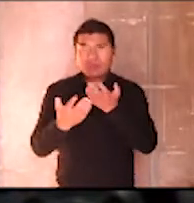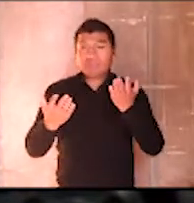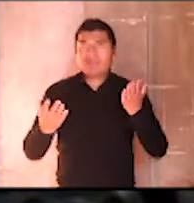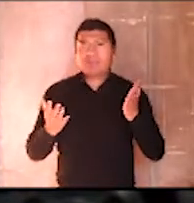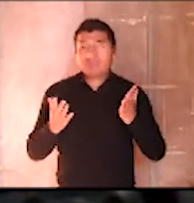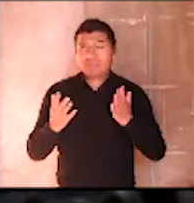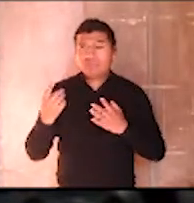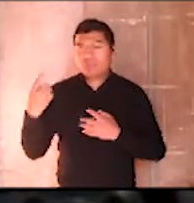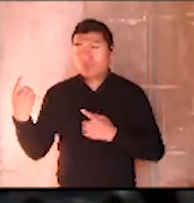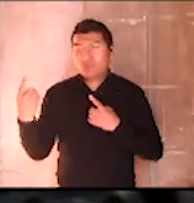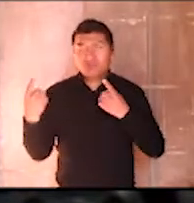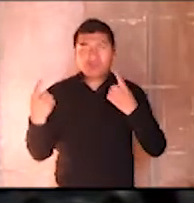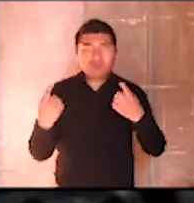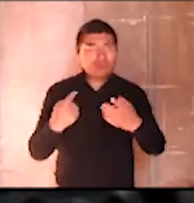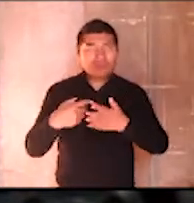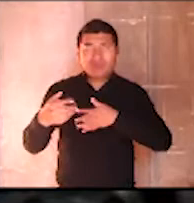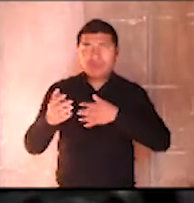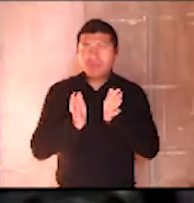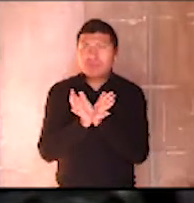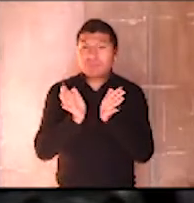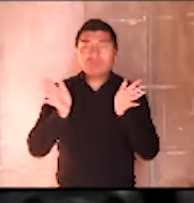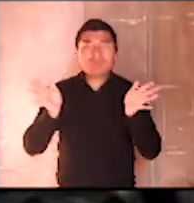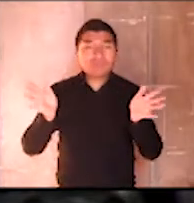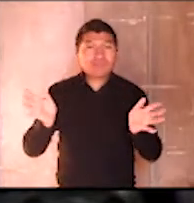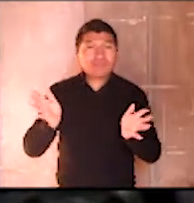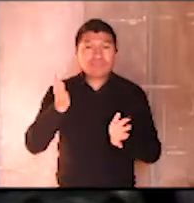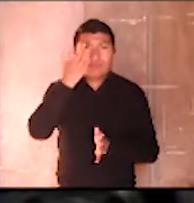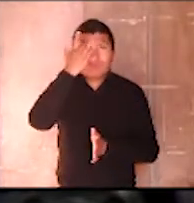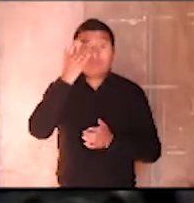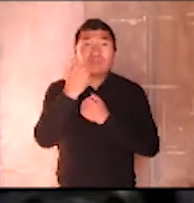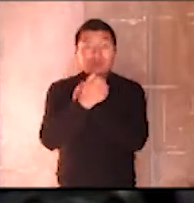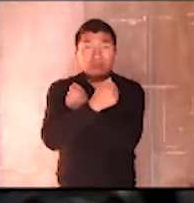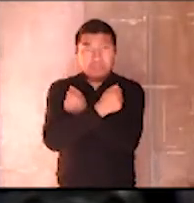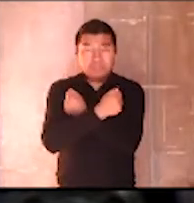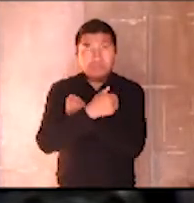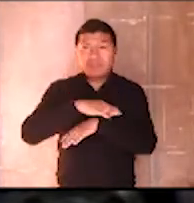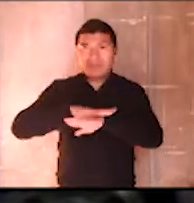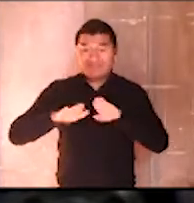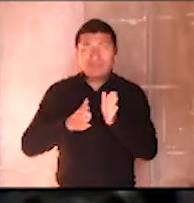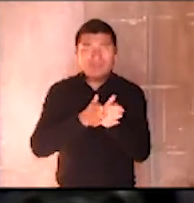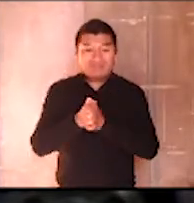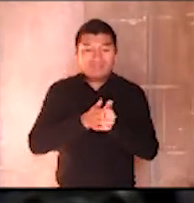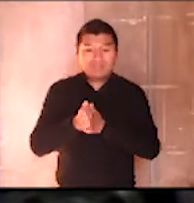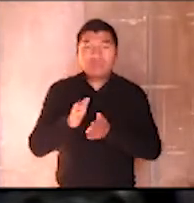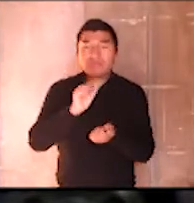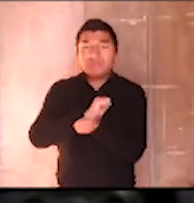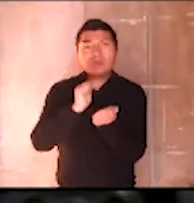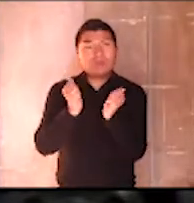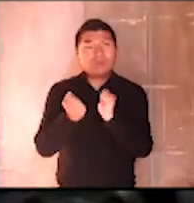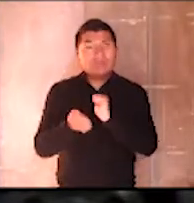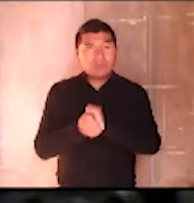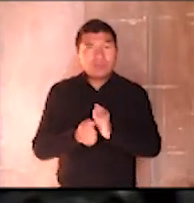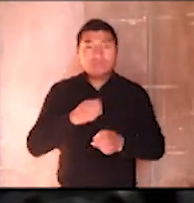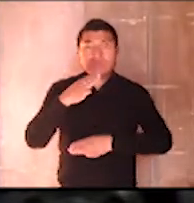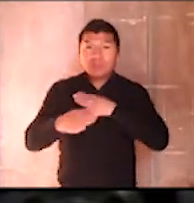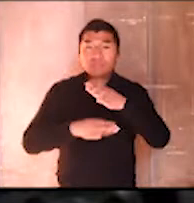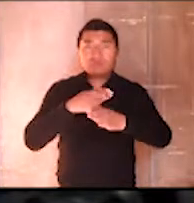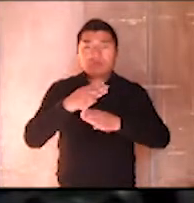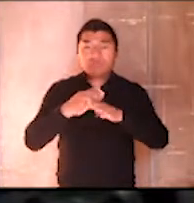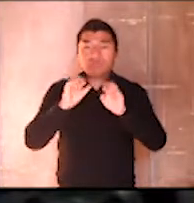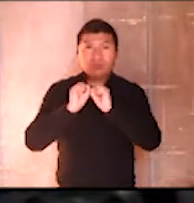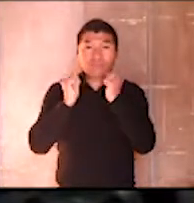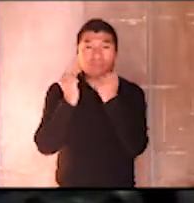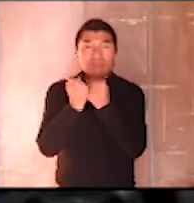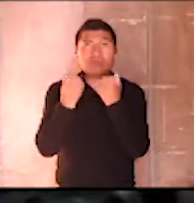amarse los unos a los otros, porque el amor desinteresado cambiará el mundo y la